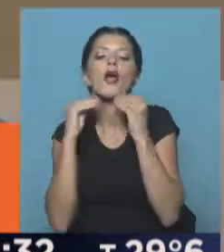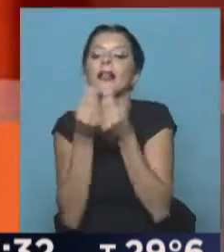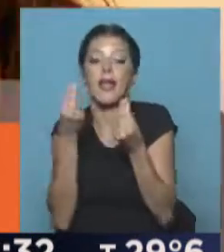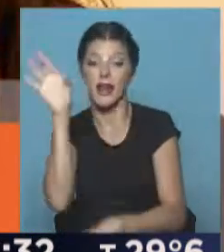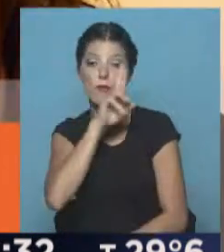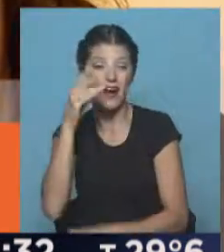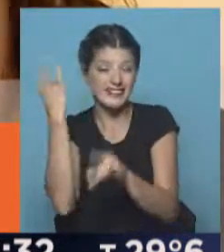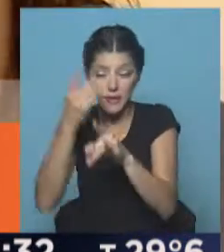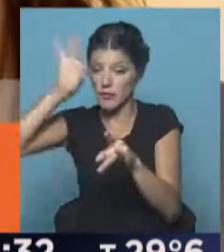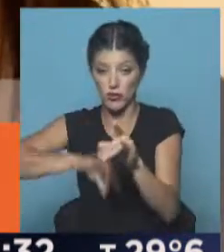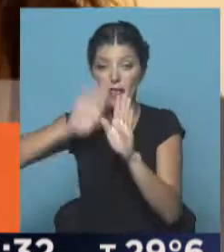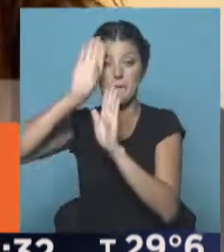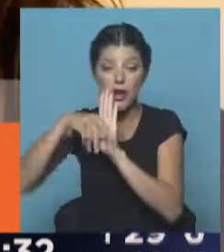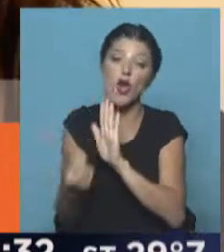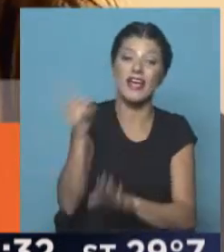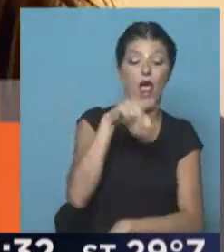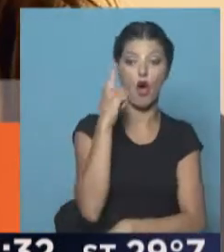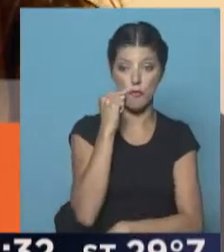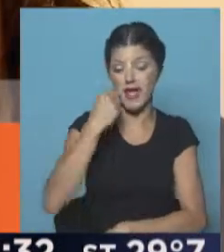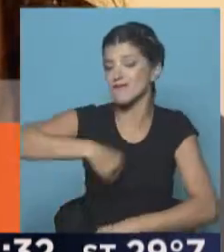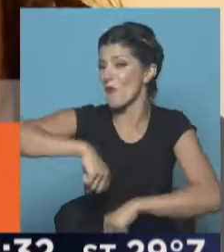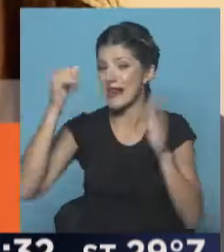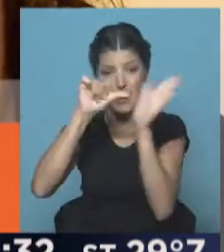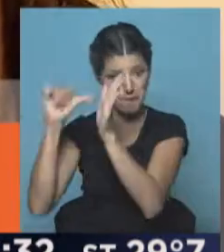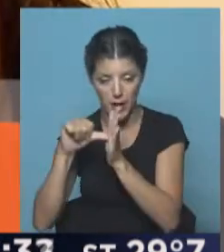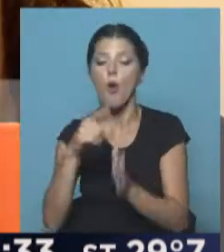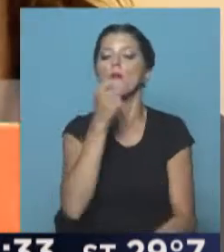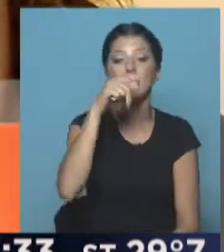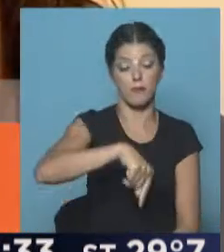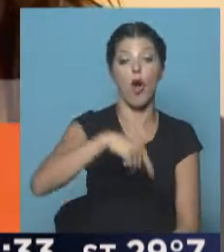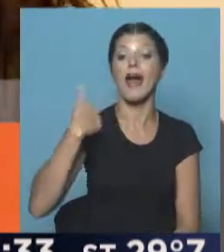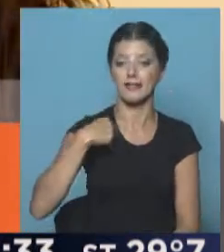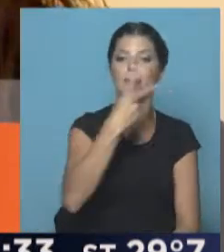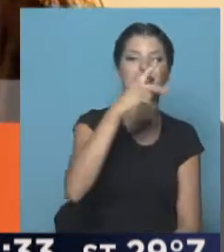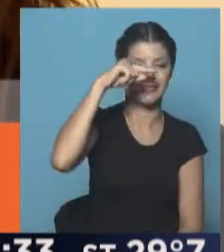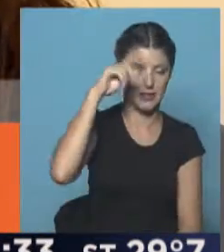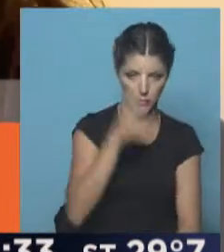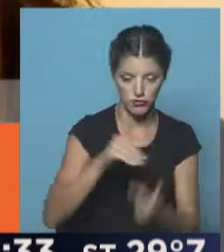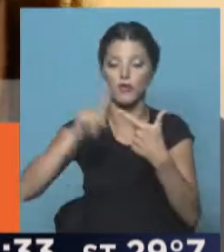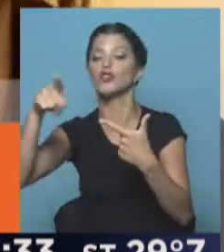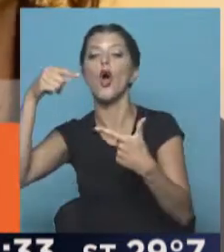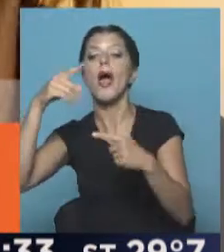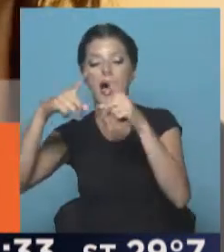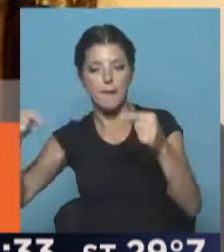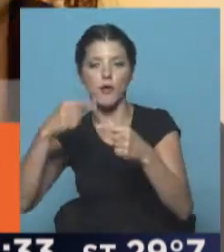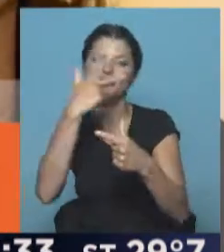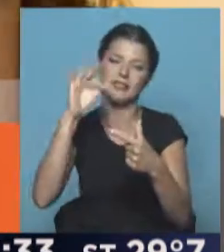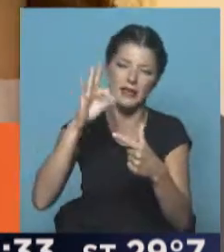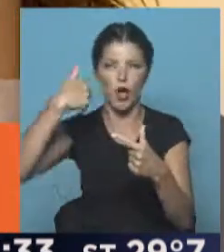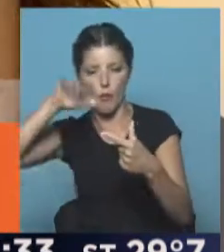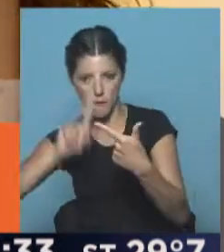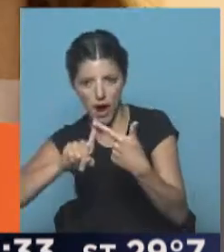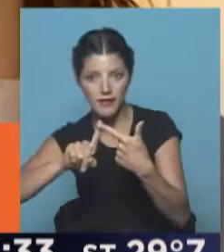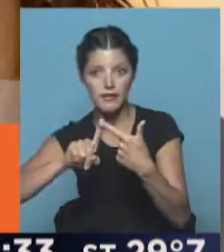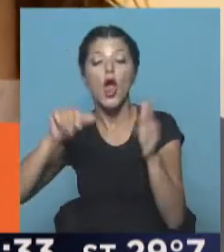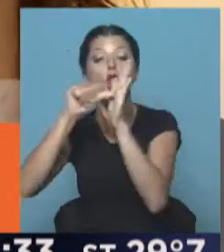país. En Argentina, por ejemplo, es del 27%, en Japón es del 30 y pico, tenés los países nórdicos